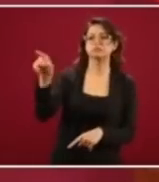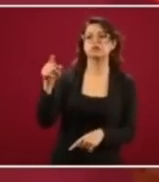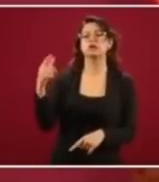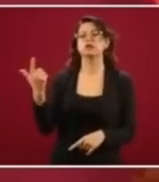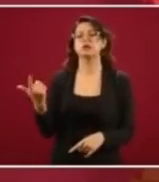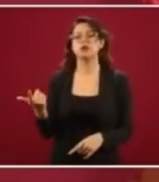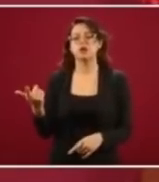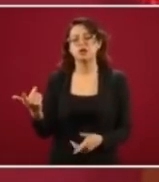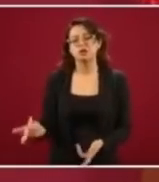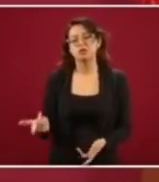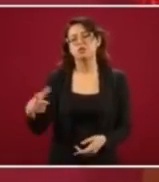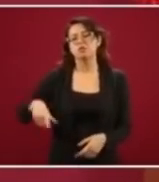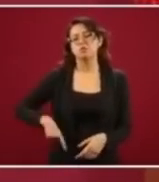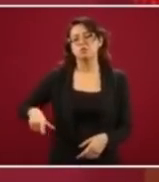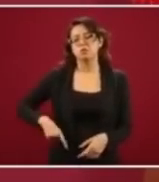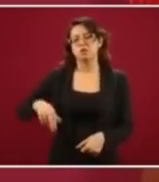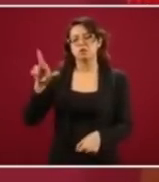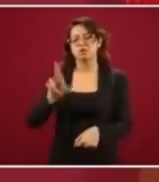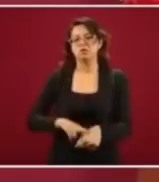Venustiano Carranza,